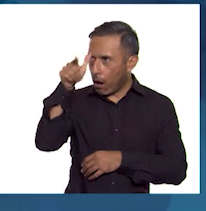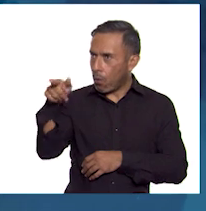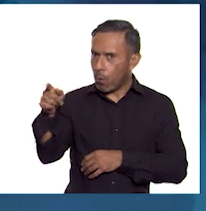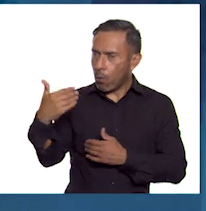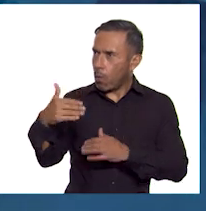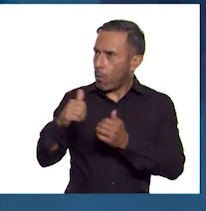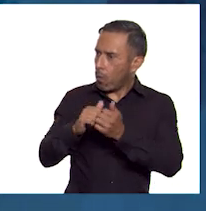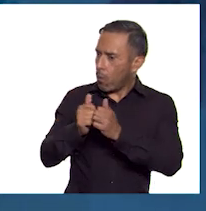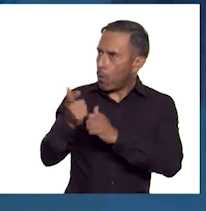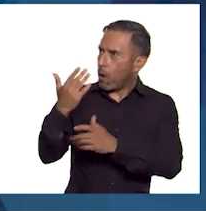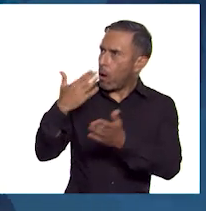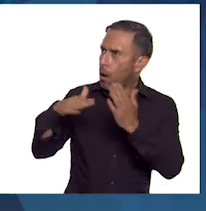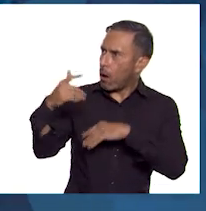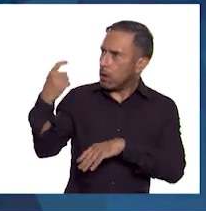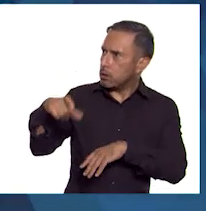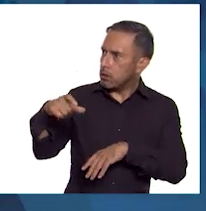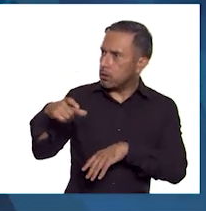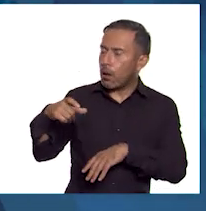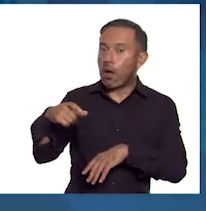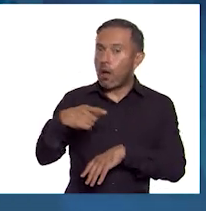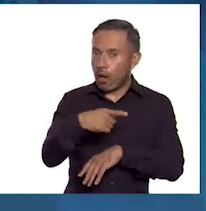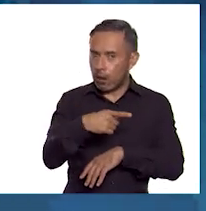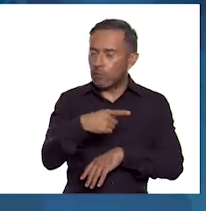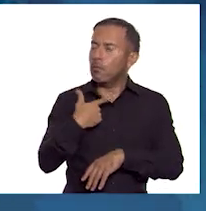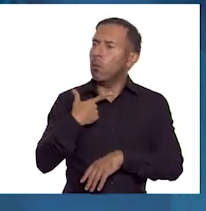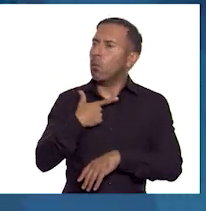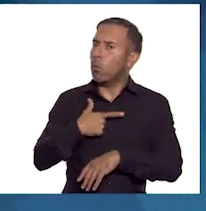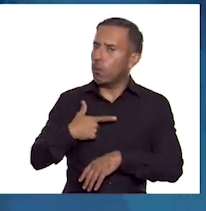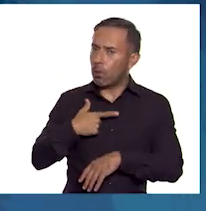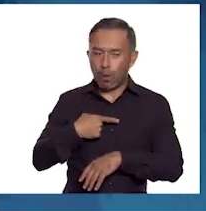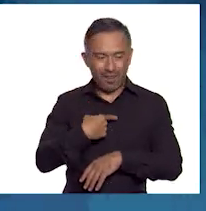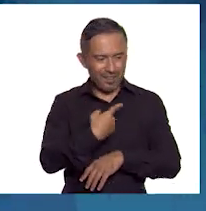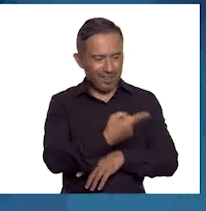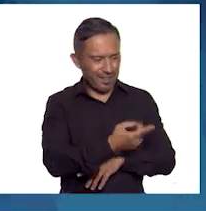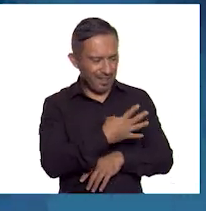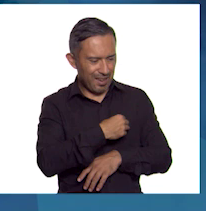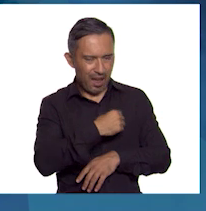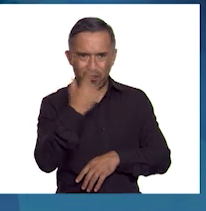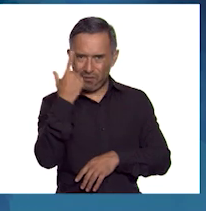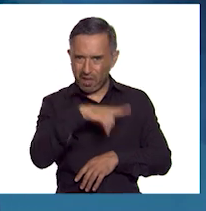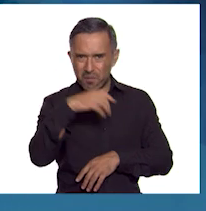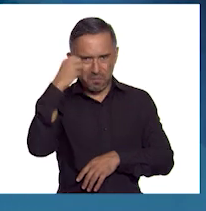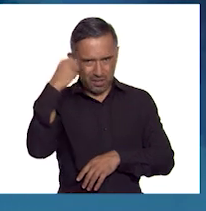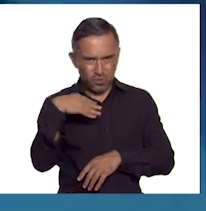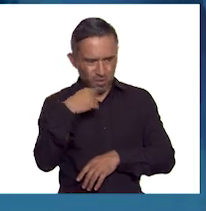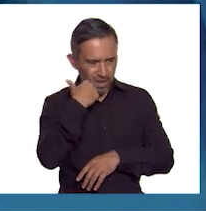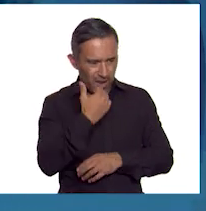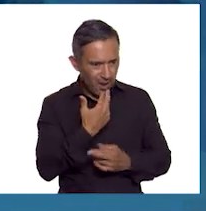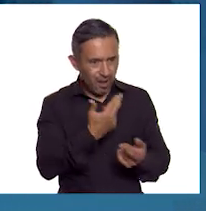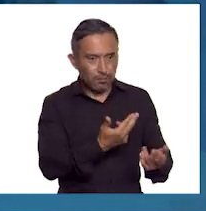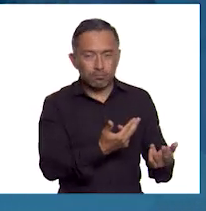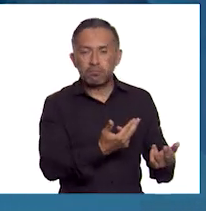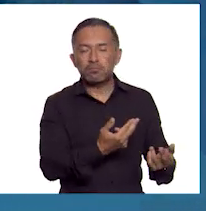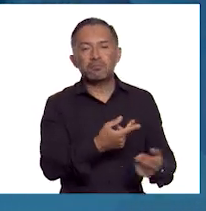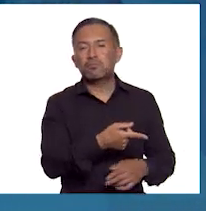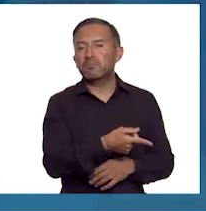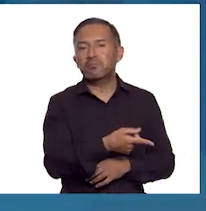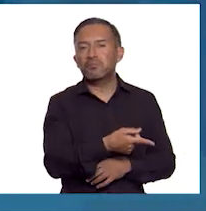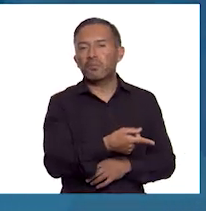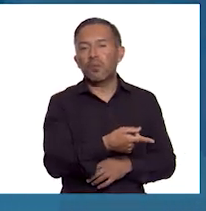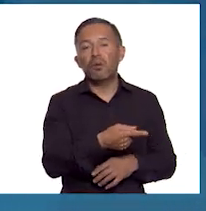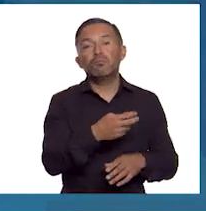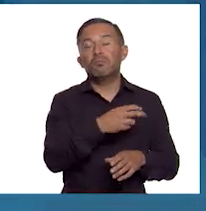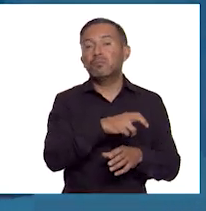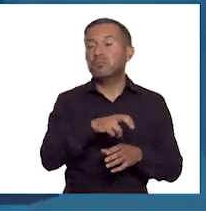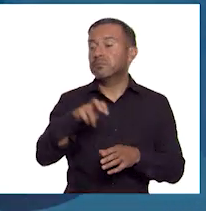riqueza, quiso proporcionarle de buen grado la misma suerte a la otra hija fea y perezosa. Esta tuvo que sentarse en el